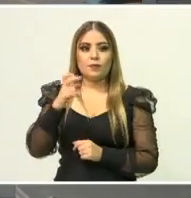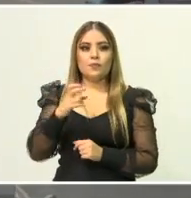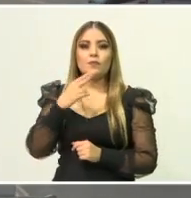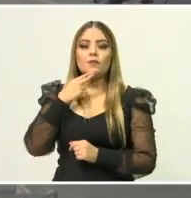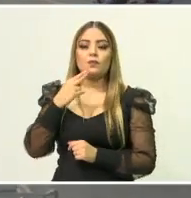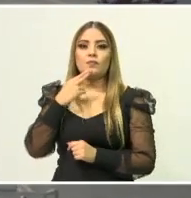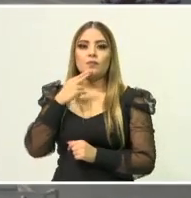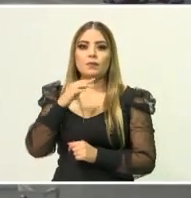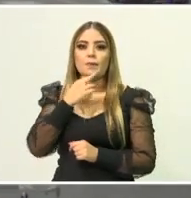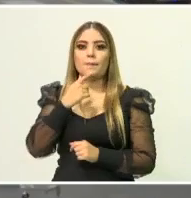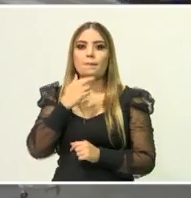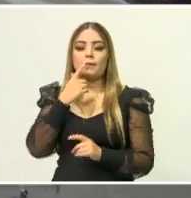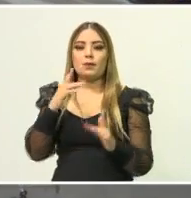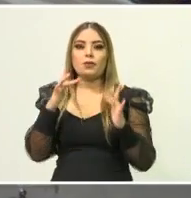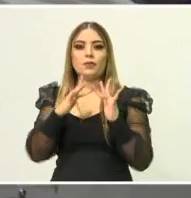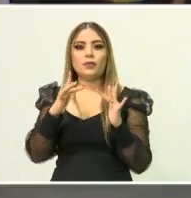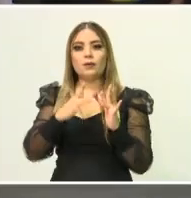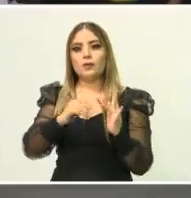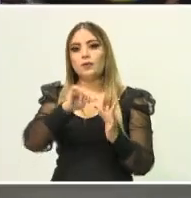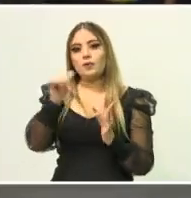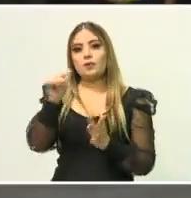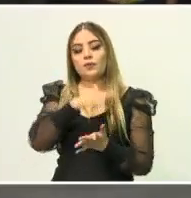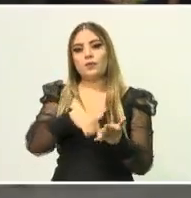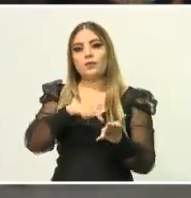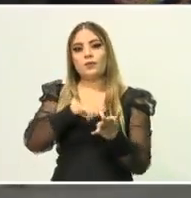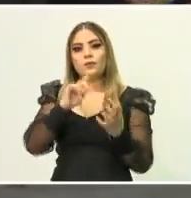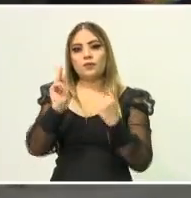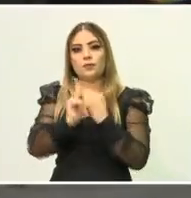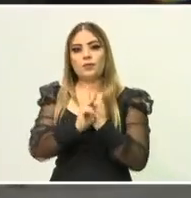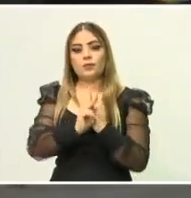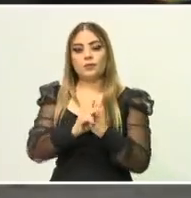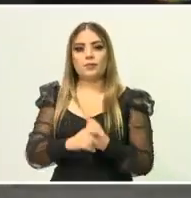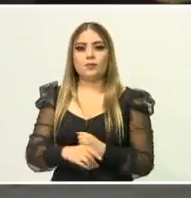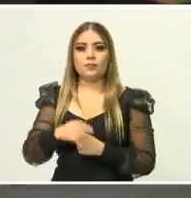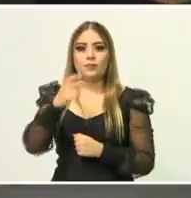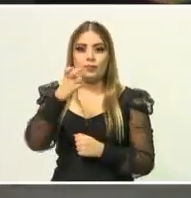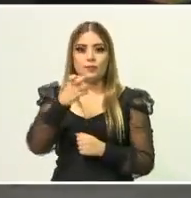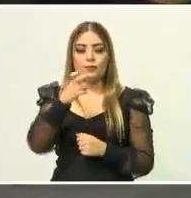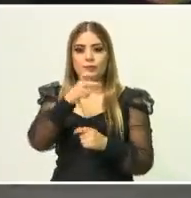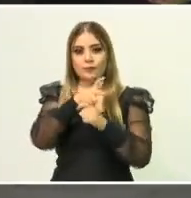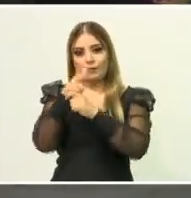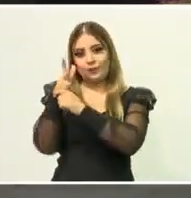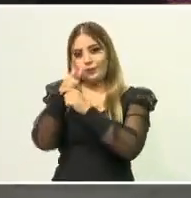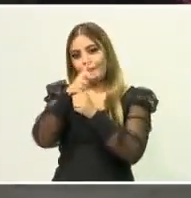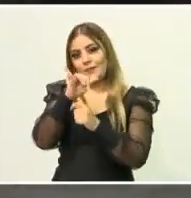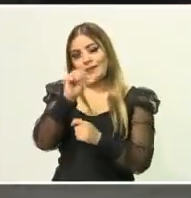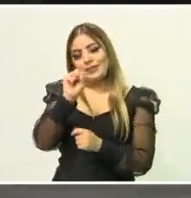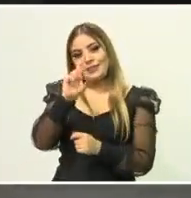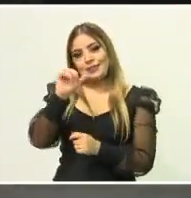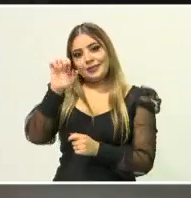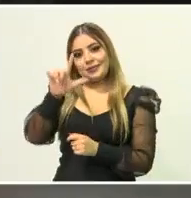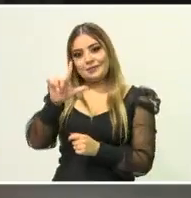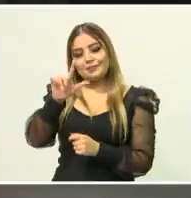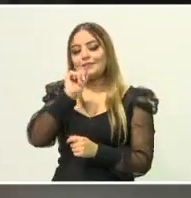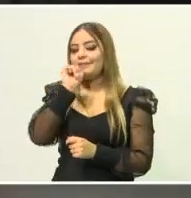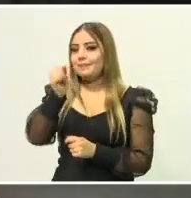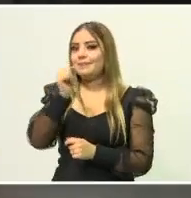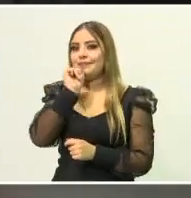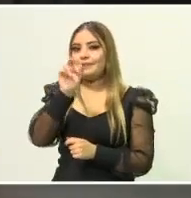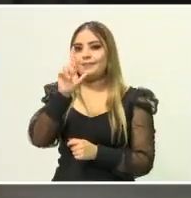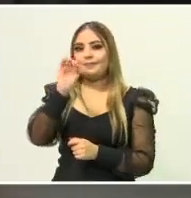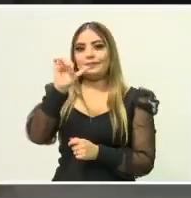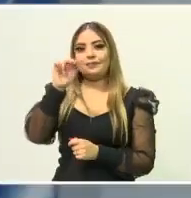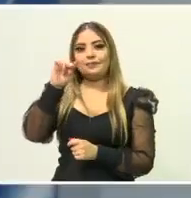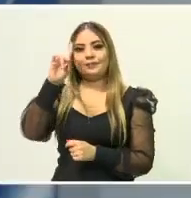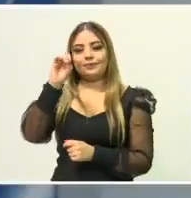conectividad entre otros destinos del país con imágenes de Israel Sánchez informó para telediario Rolando